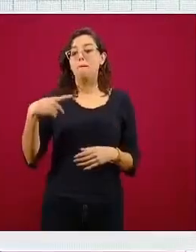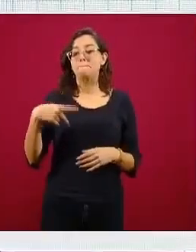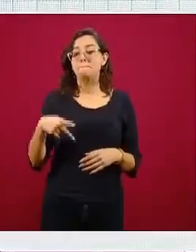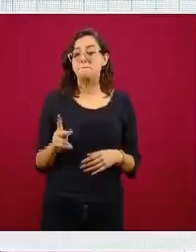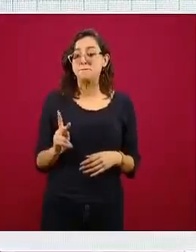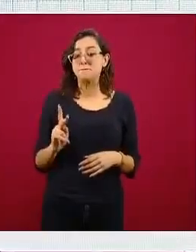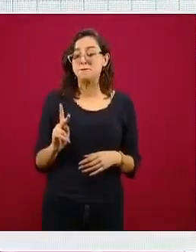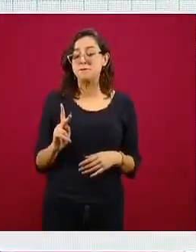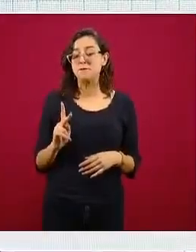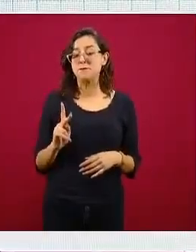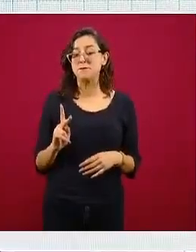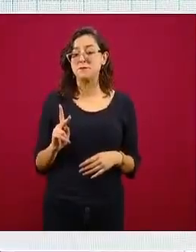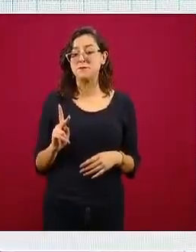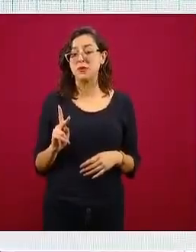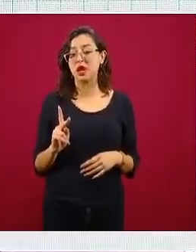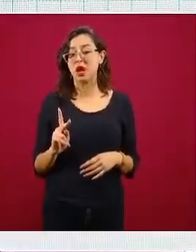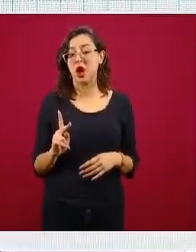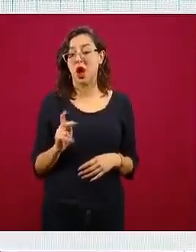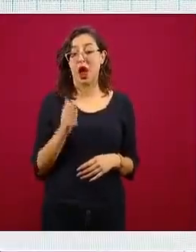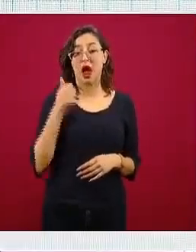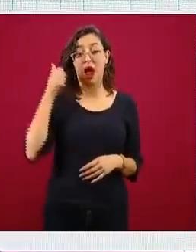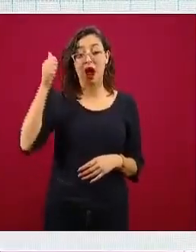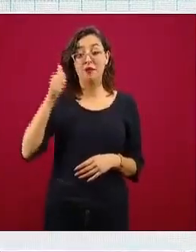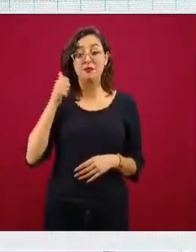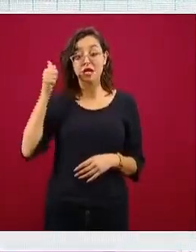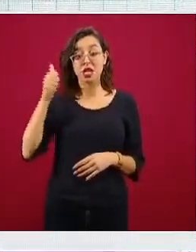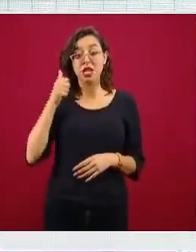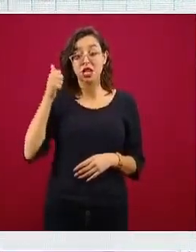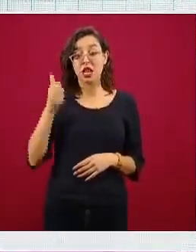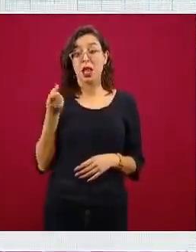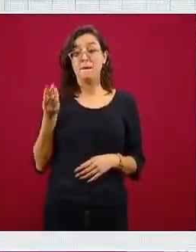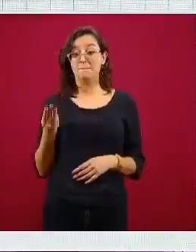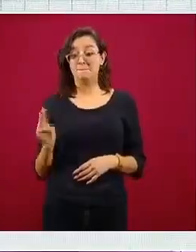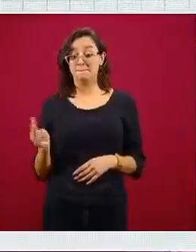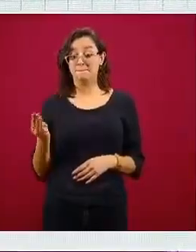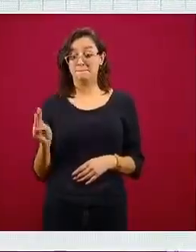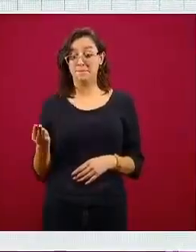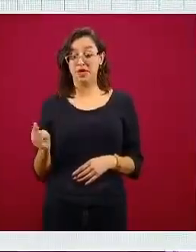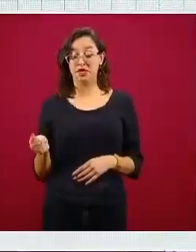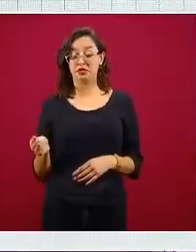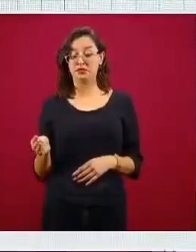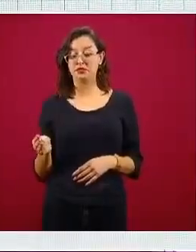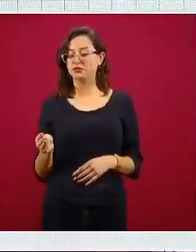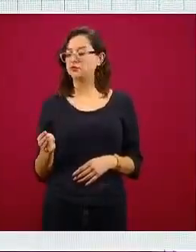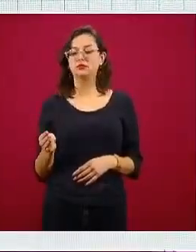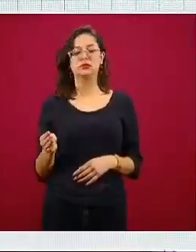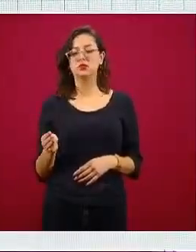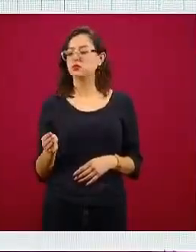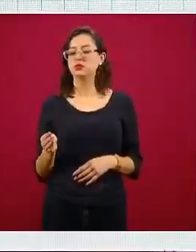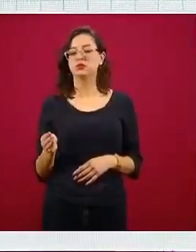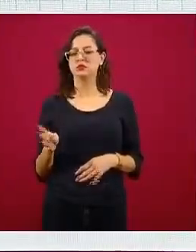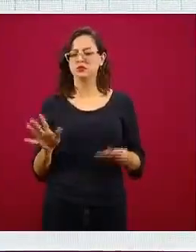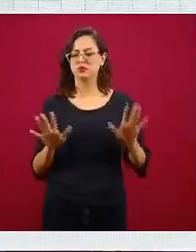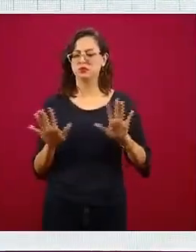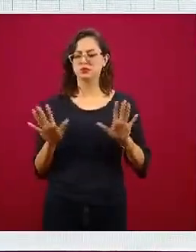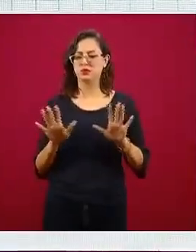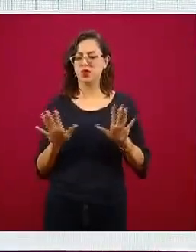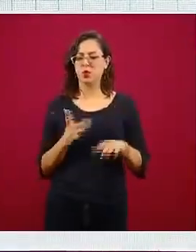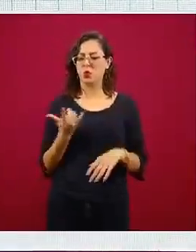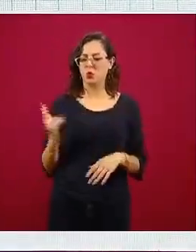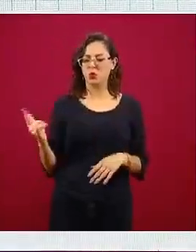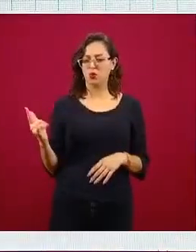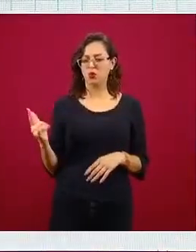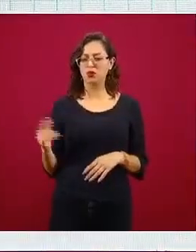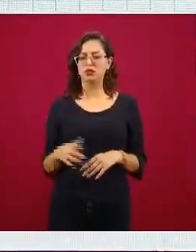es de abril, mayo, no, ya me norteé, esto es junio,